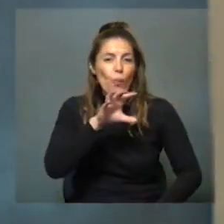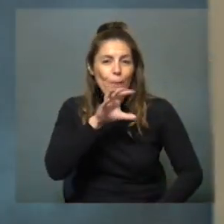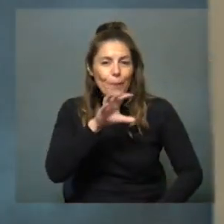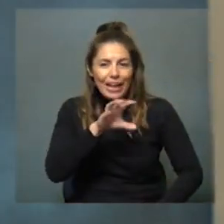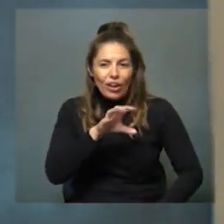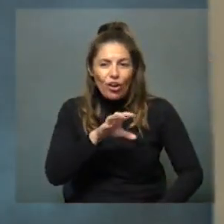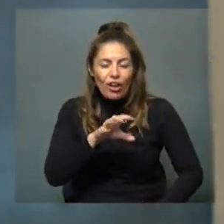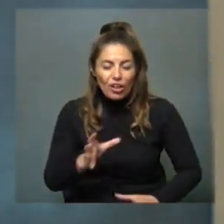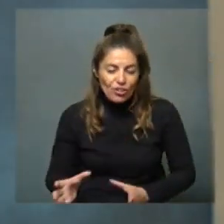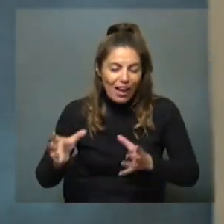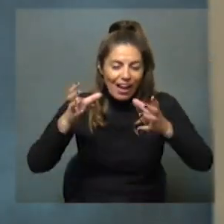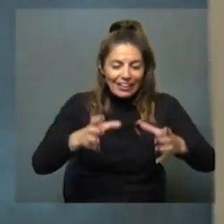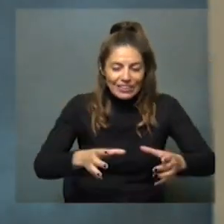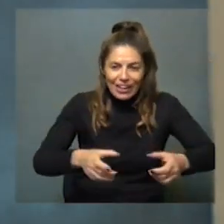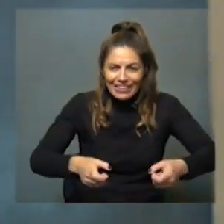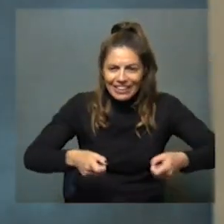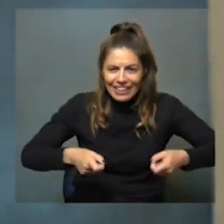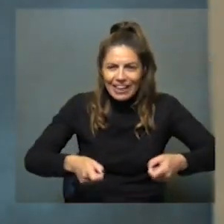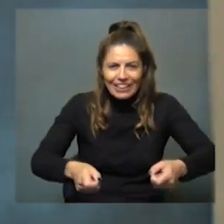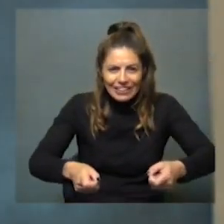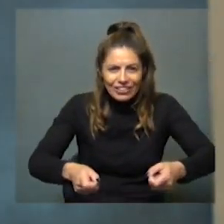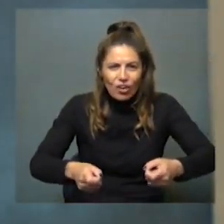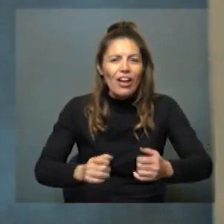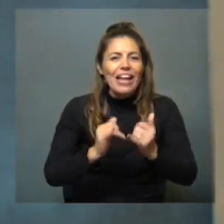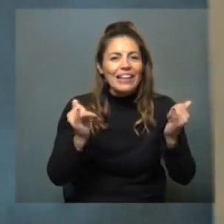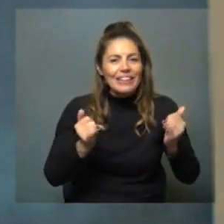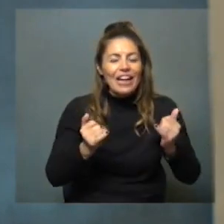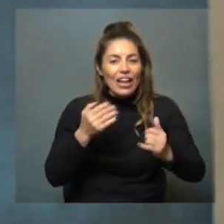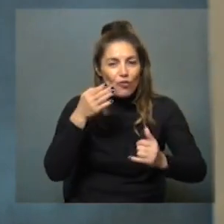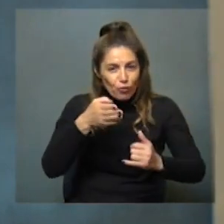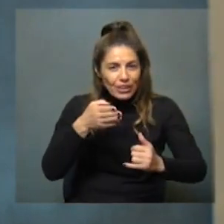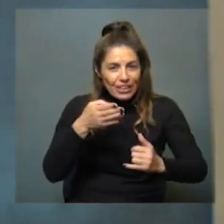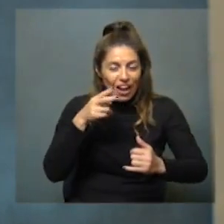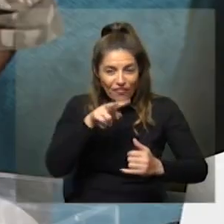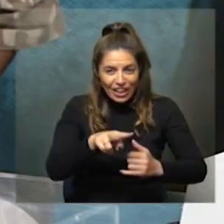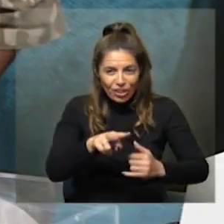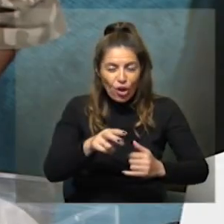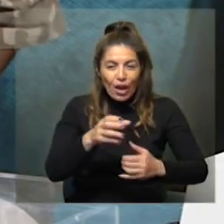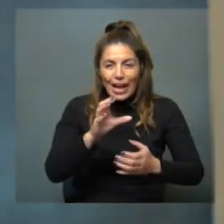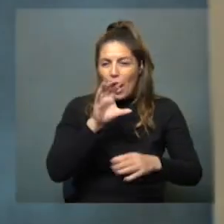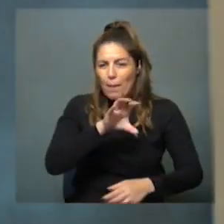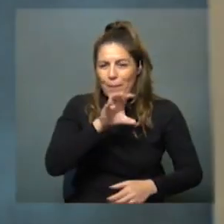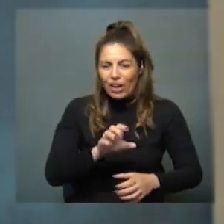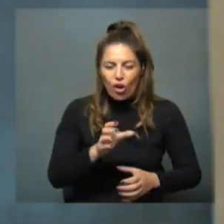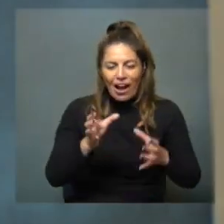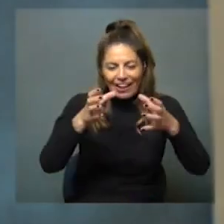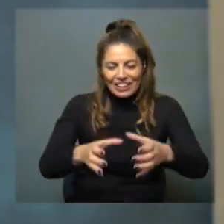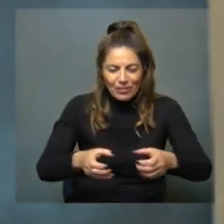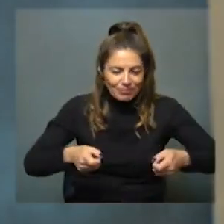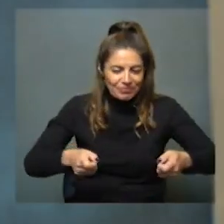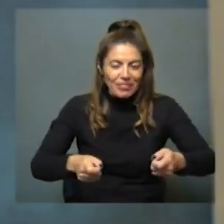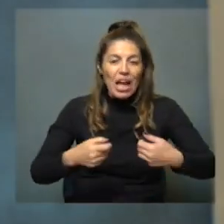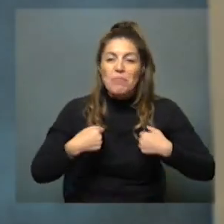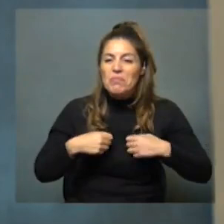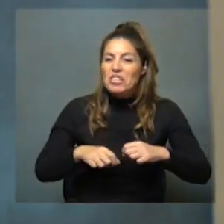llevaba arriba del carrito. De hecho, el día que lo fui a ver de vuelta, el perro estaba arriba una vez más. Me llamó muchísimo la atención porque en general los